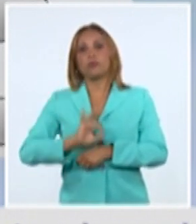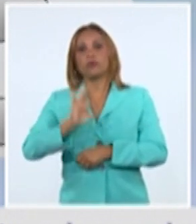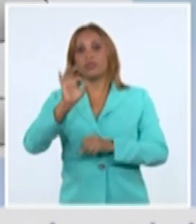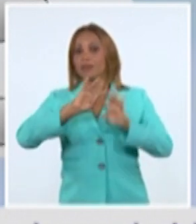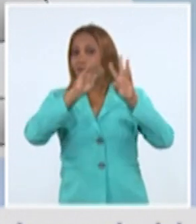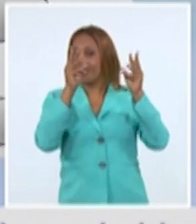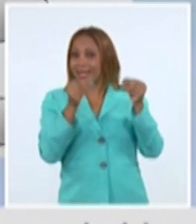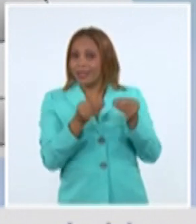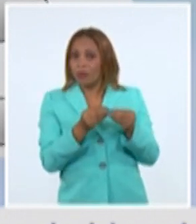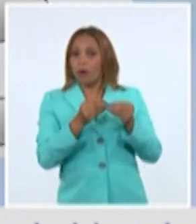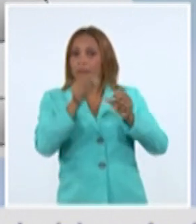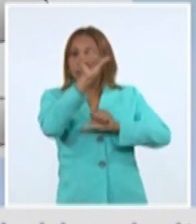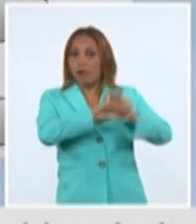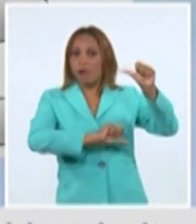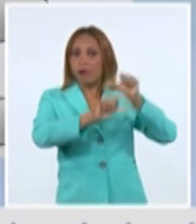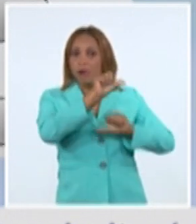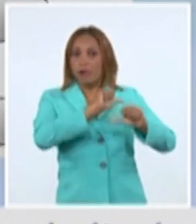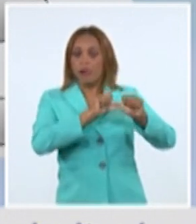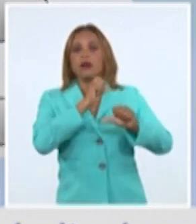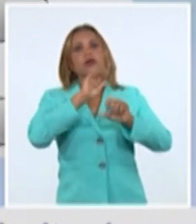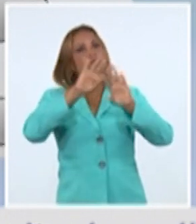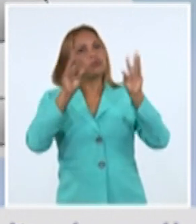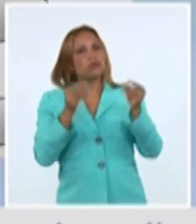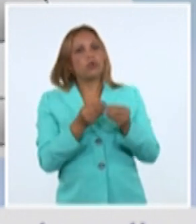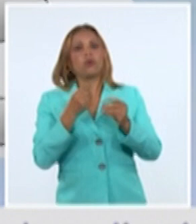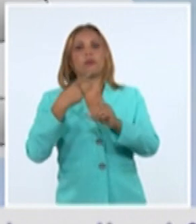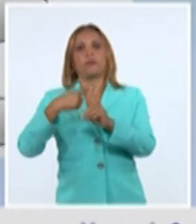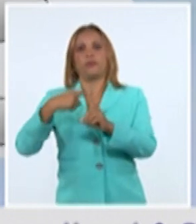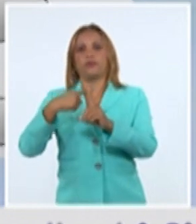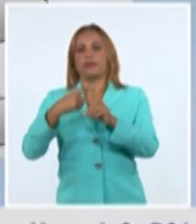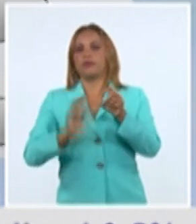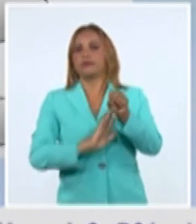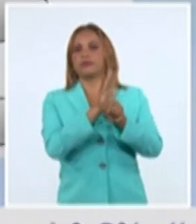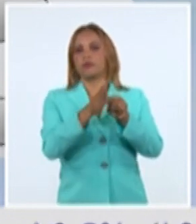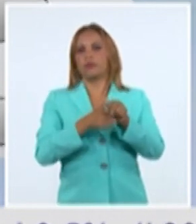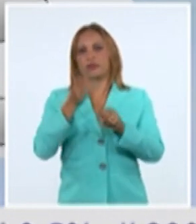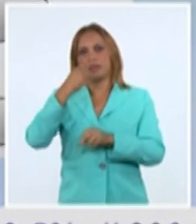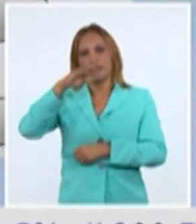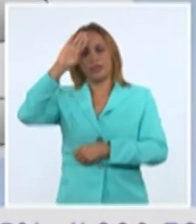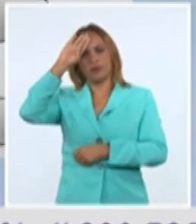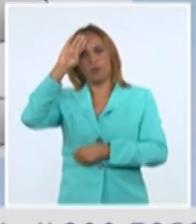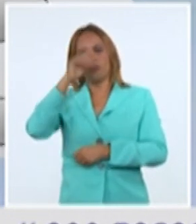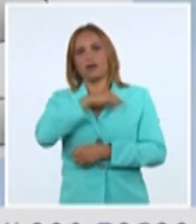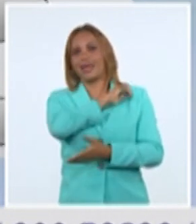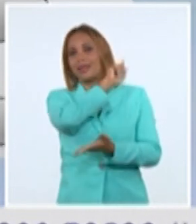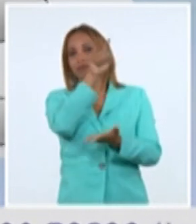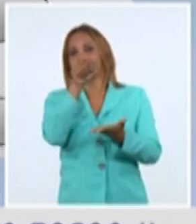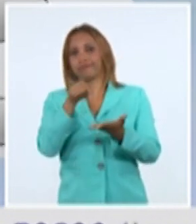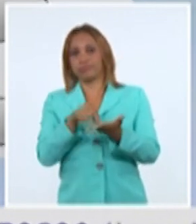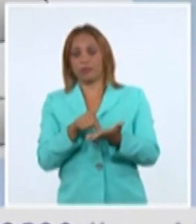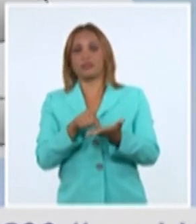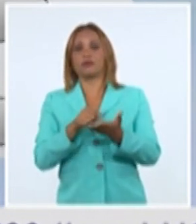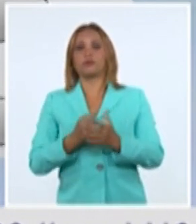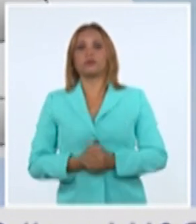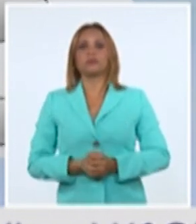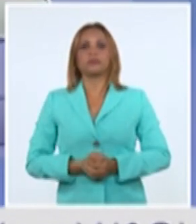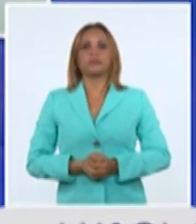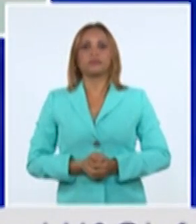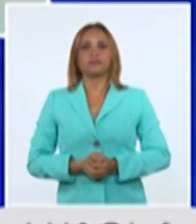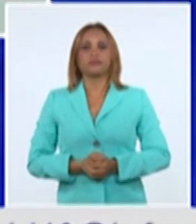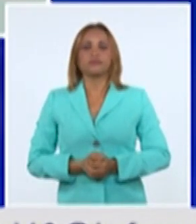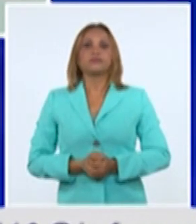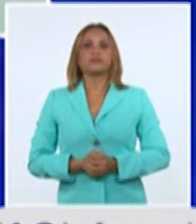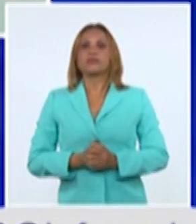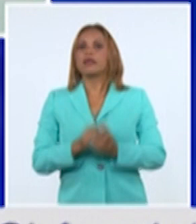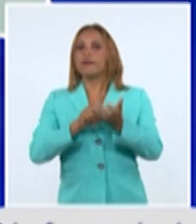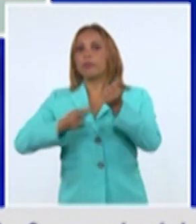muestras procesadas positivas a la COVID en Cuba durante toda la pandemia. De todas las